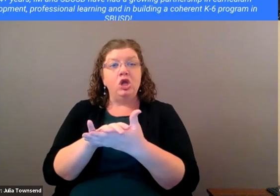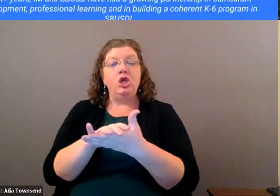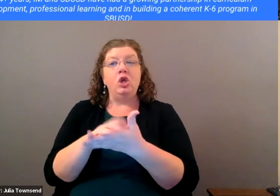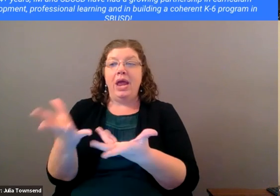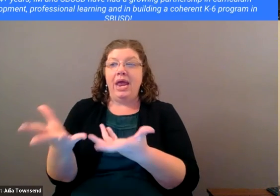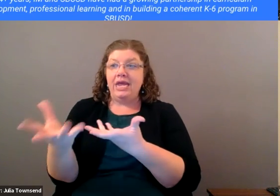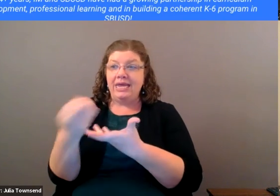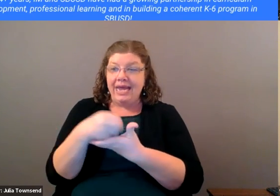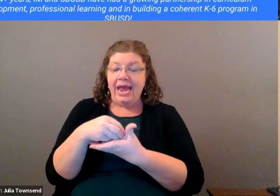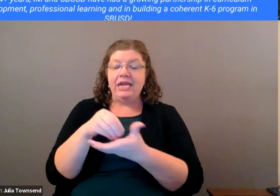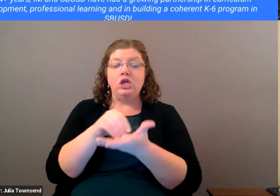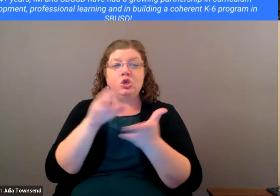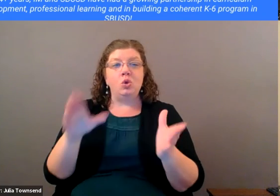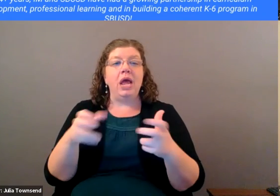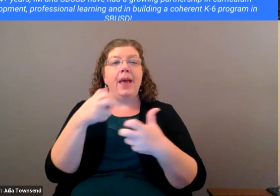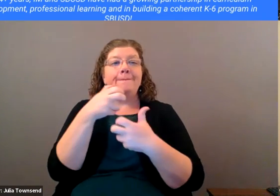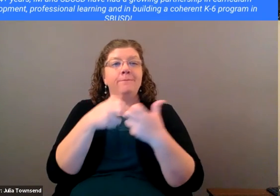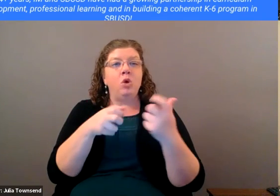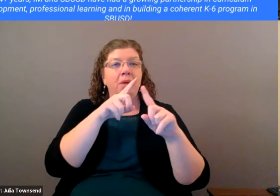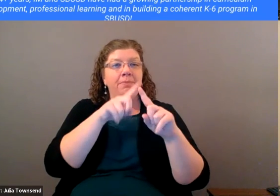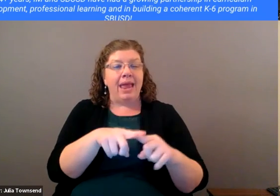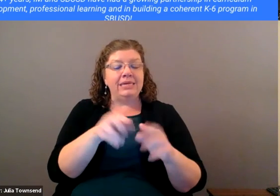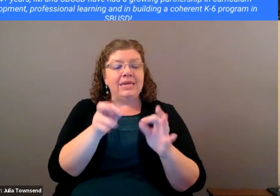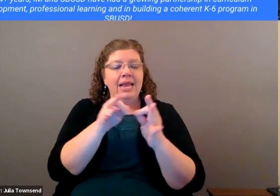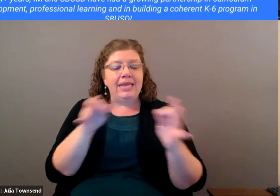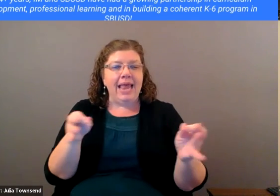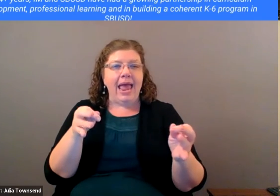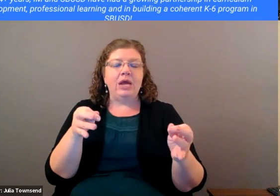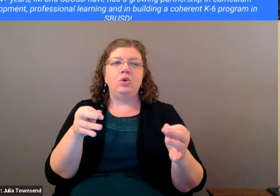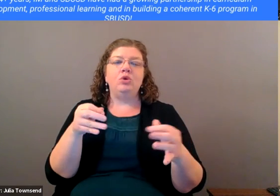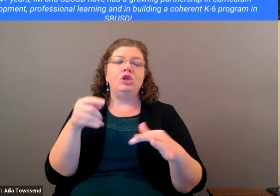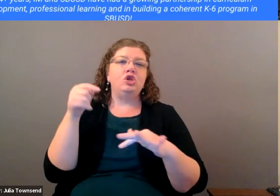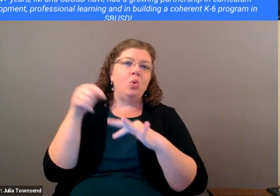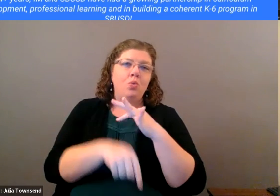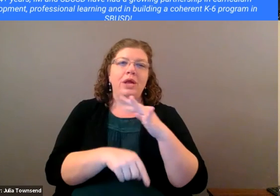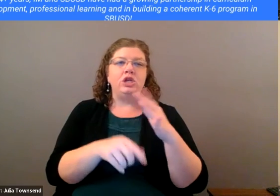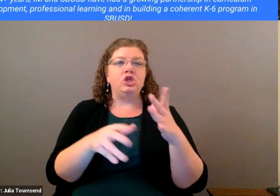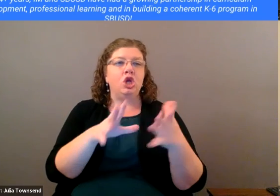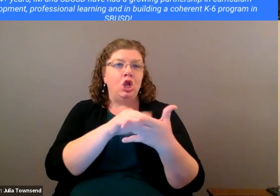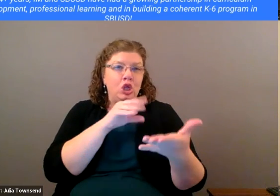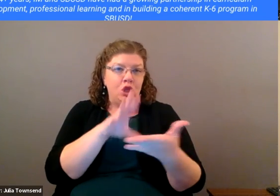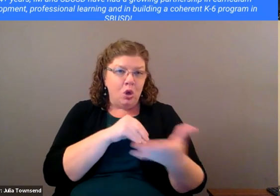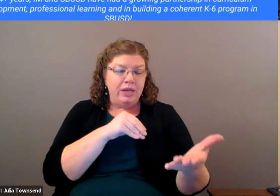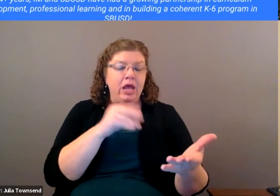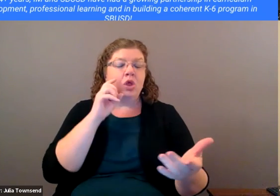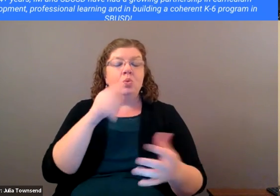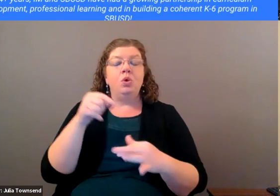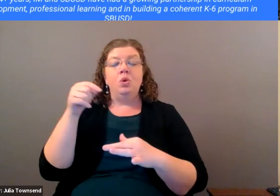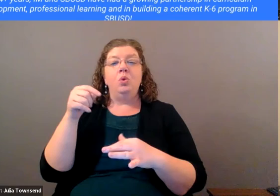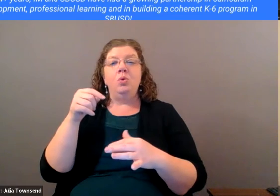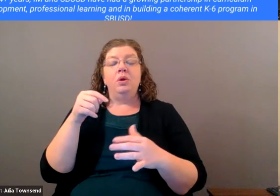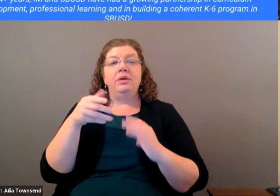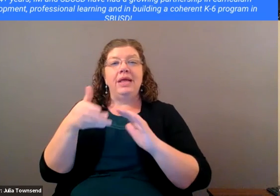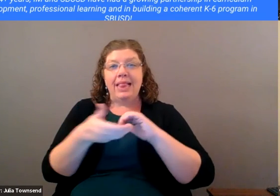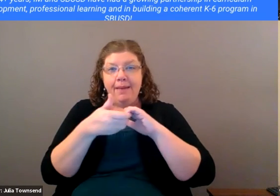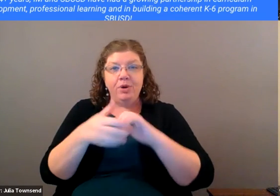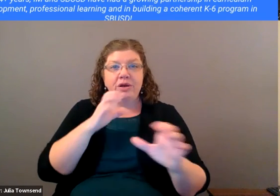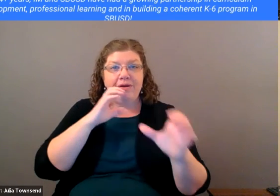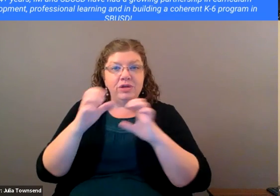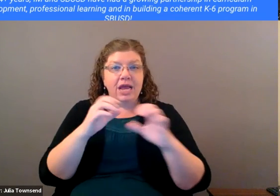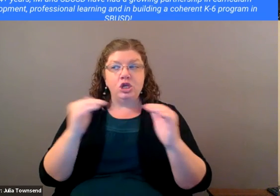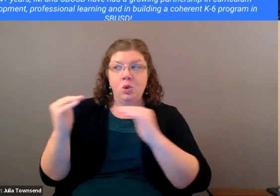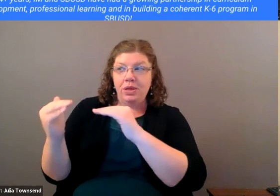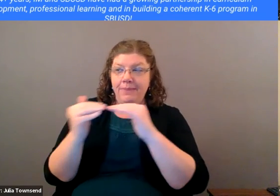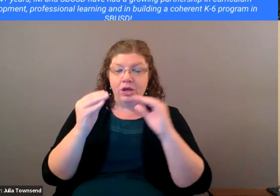común. Ambos queremos que los estudiantes tengan conversaciones con mucho lenguaje y